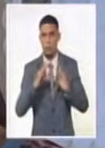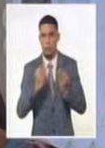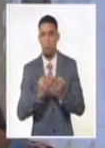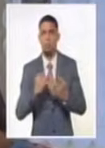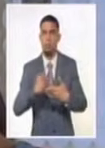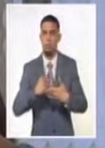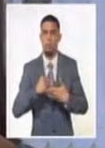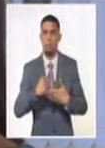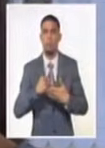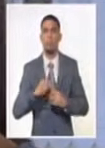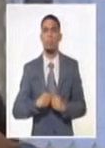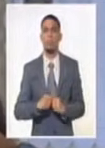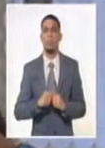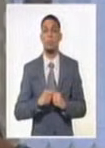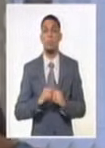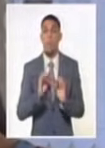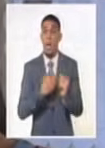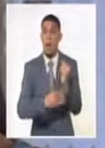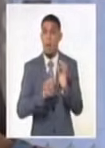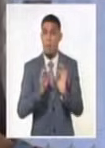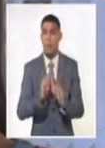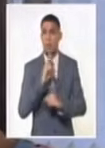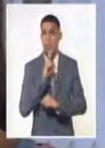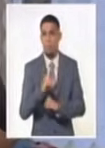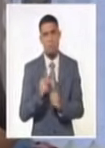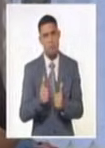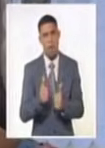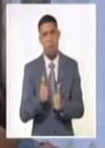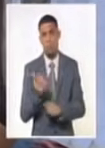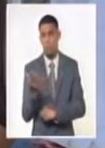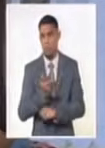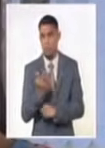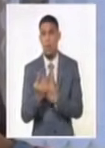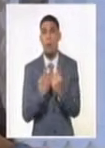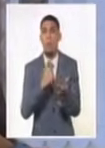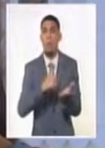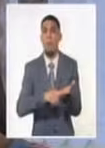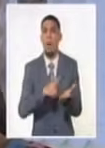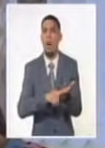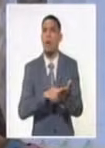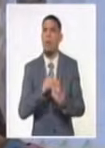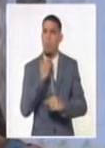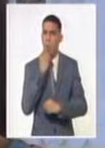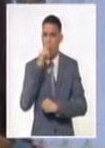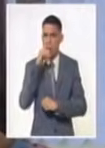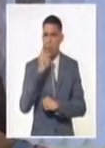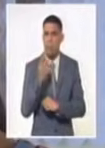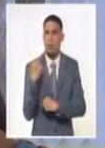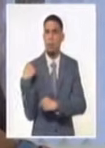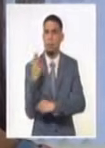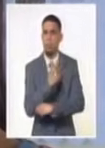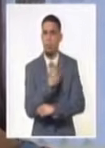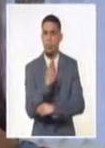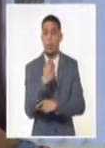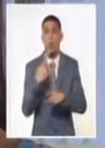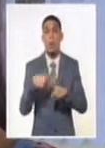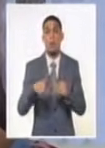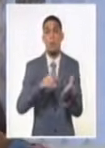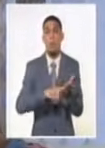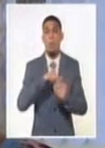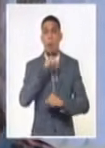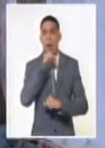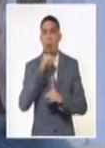y realmente la respuesta ha sido positiva. Hay padres que dan clases, hay otros que han colaborado en la organización de los locales,